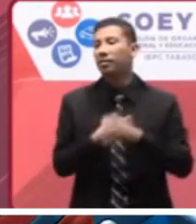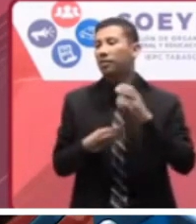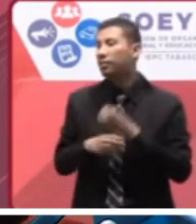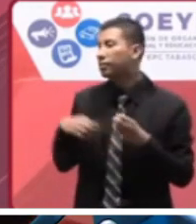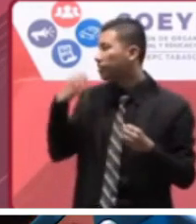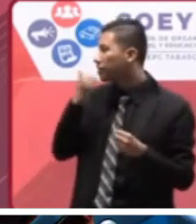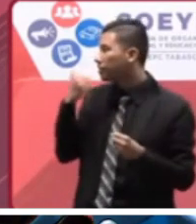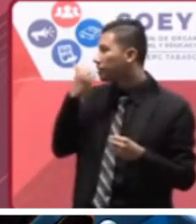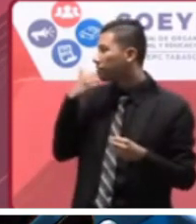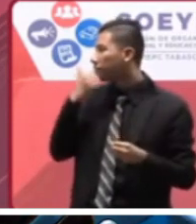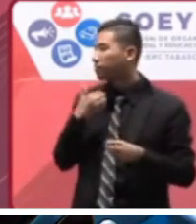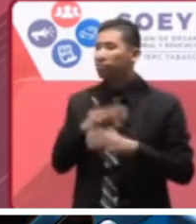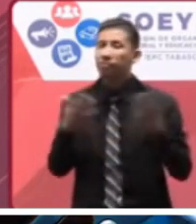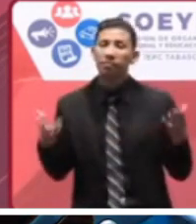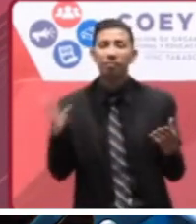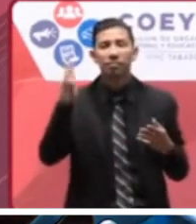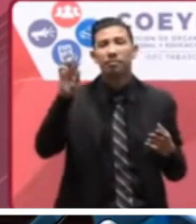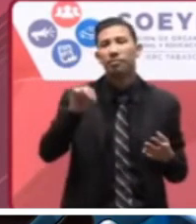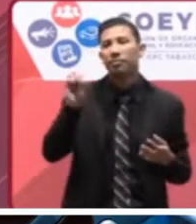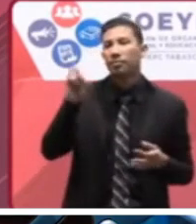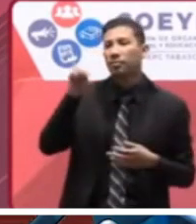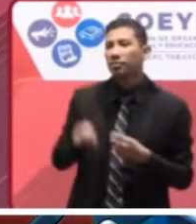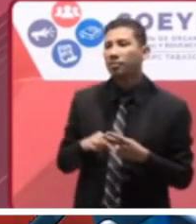universitario de la UNAM.